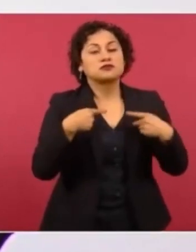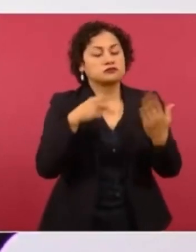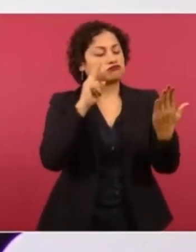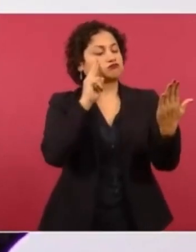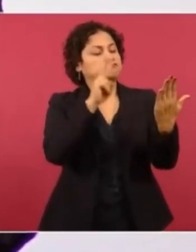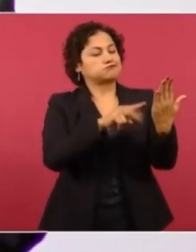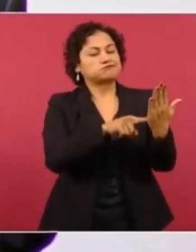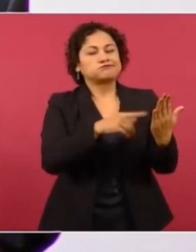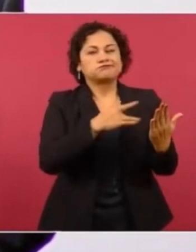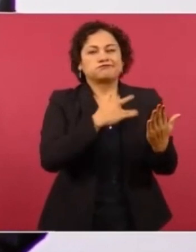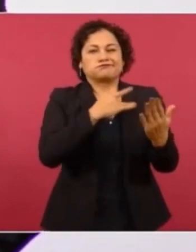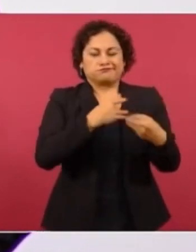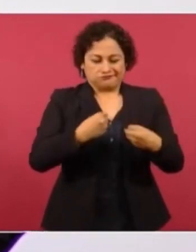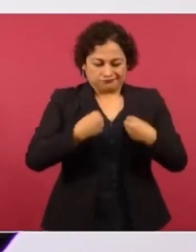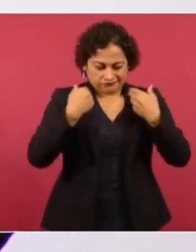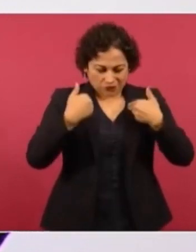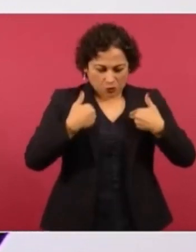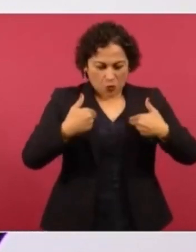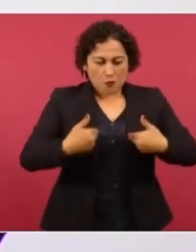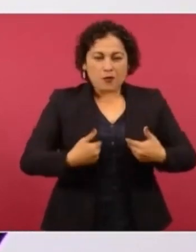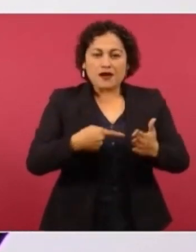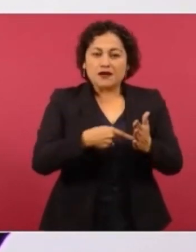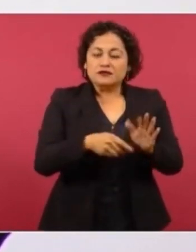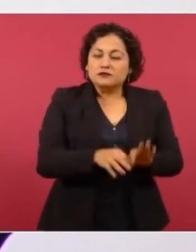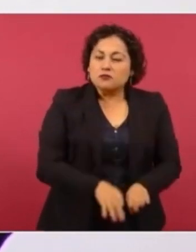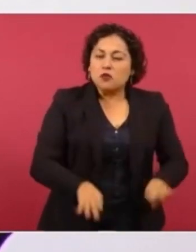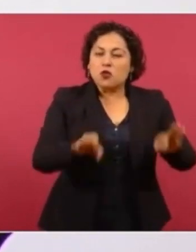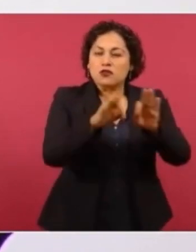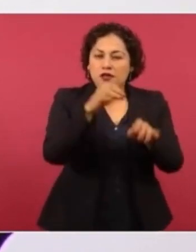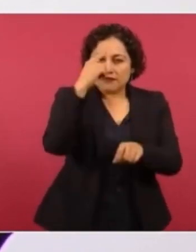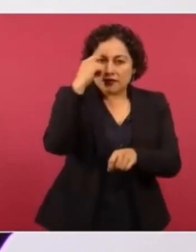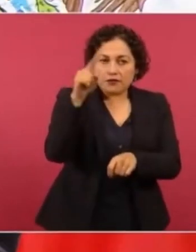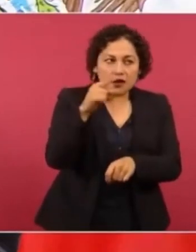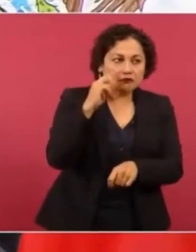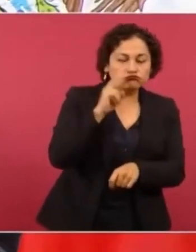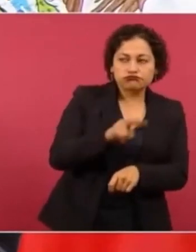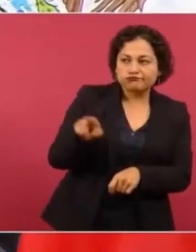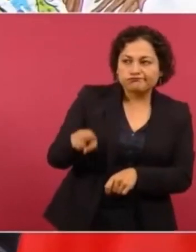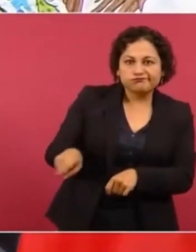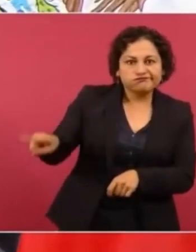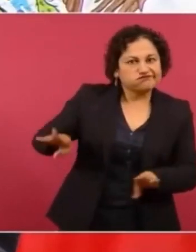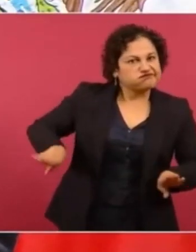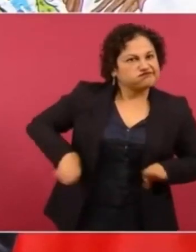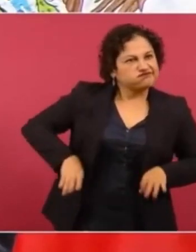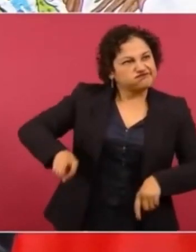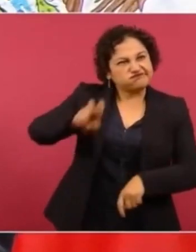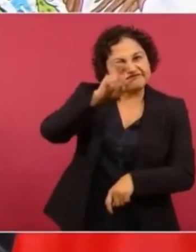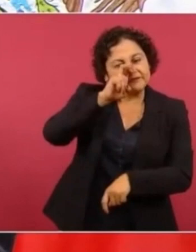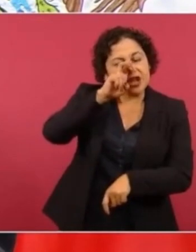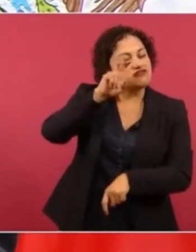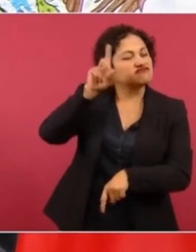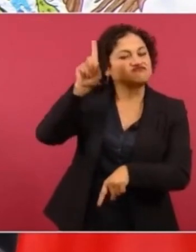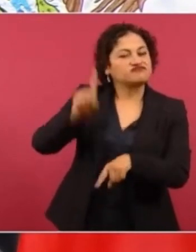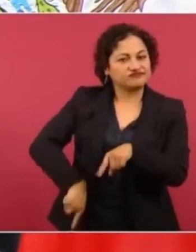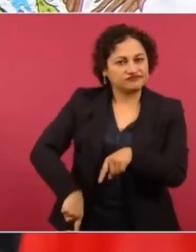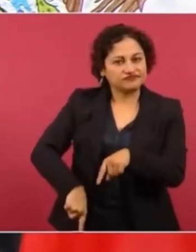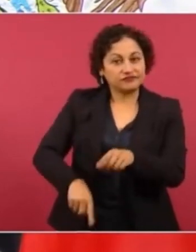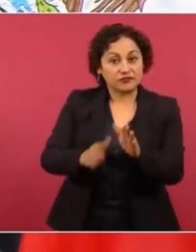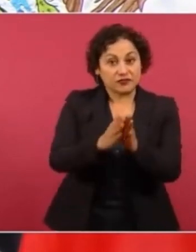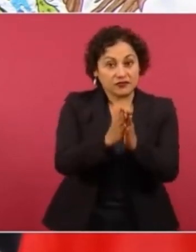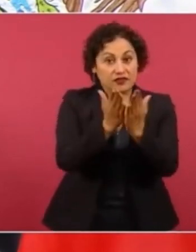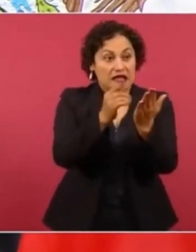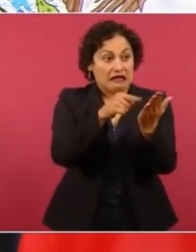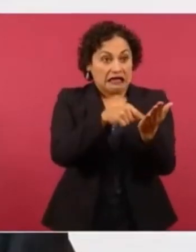convirtió en una obra fundamental para destruir a la tiranía con este ideario Madero enamoró